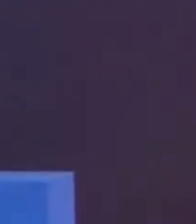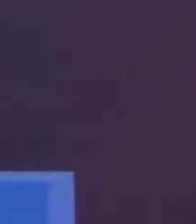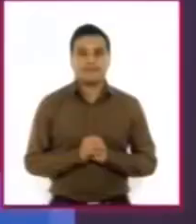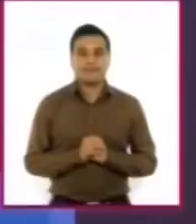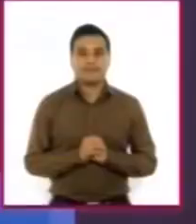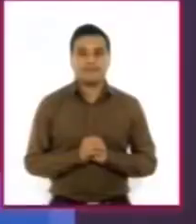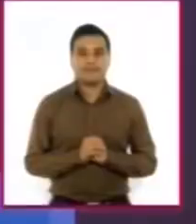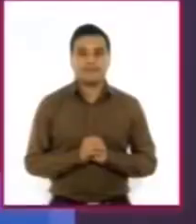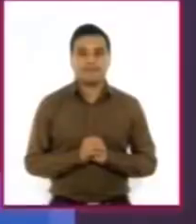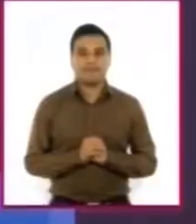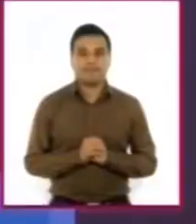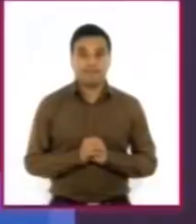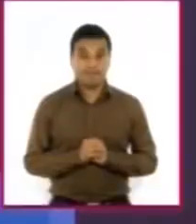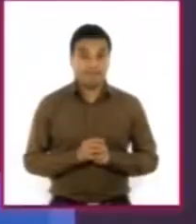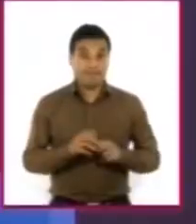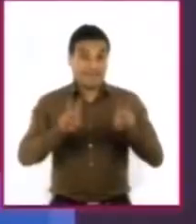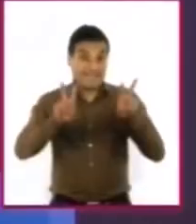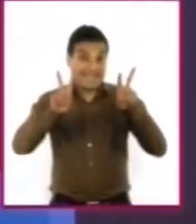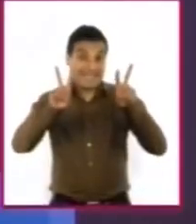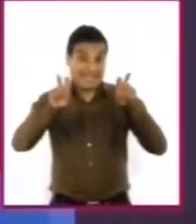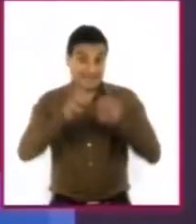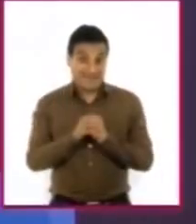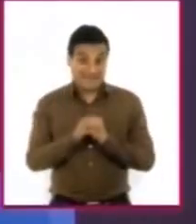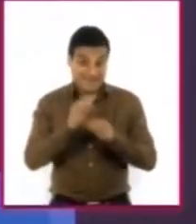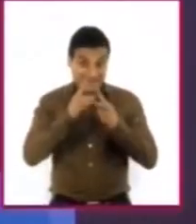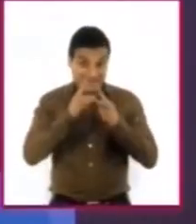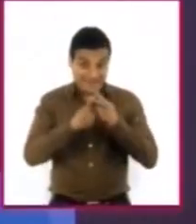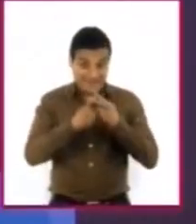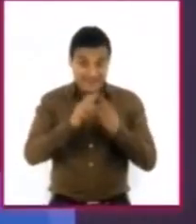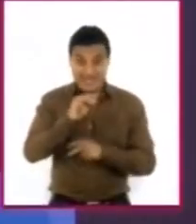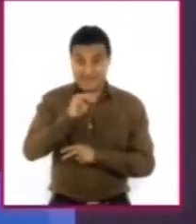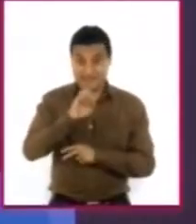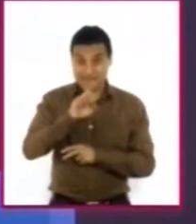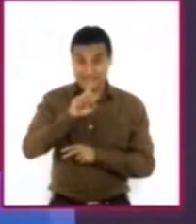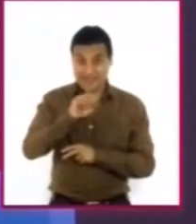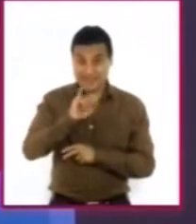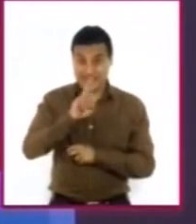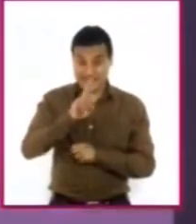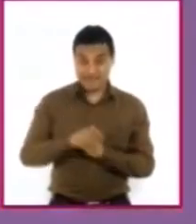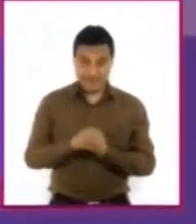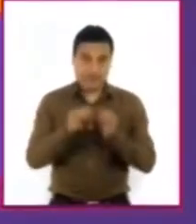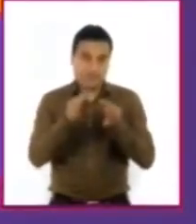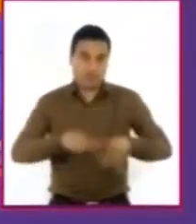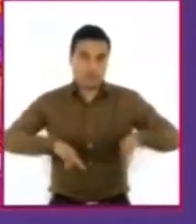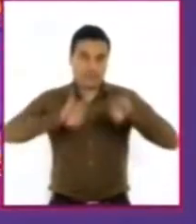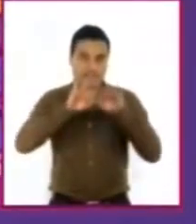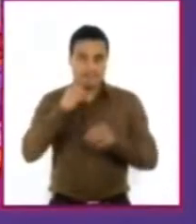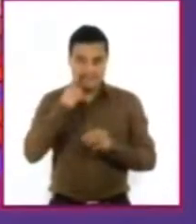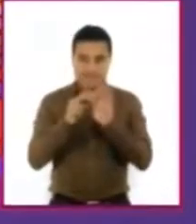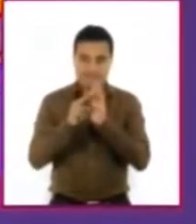Para saber un poco más sobre la importancia de medir, te invito a que veas el siguiente video.